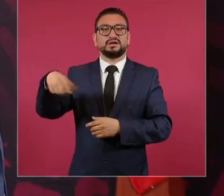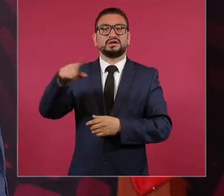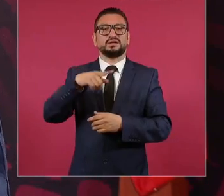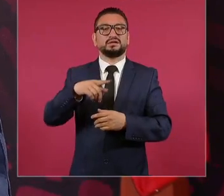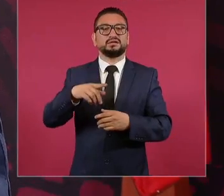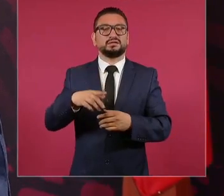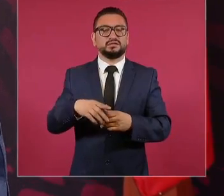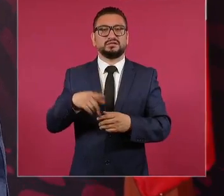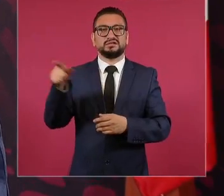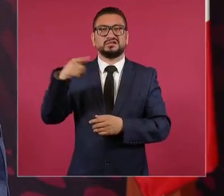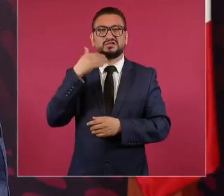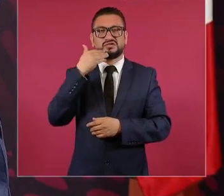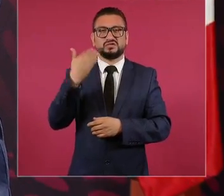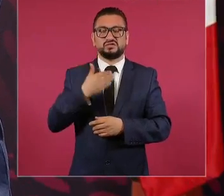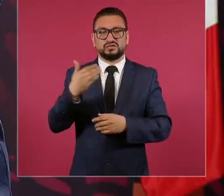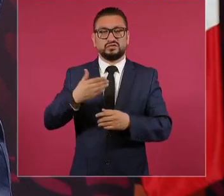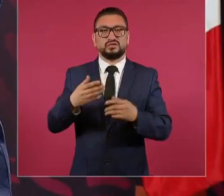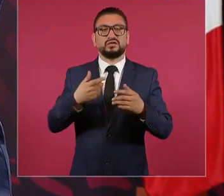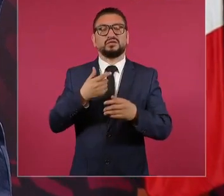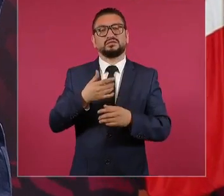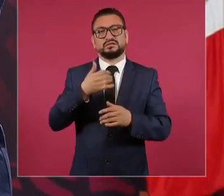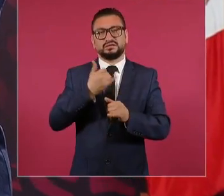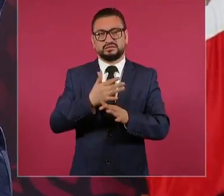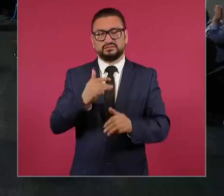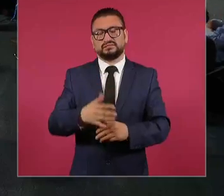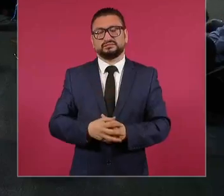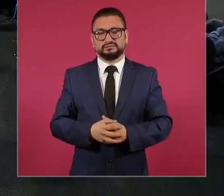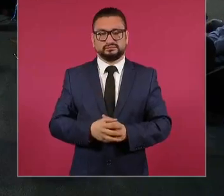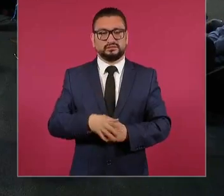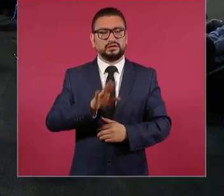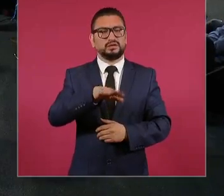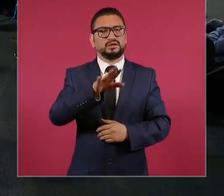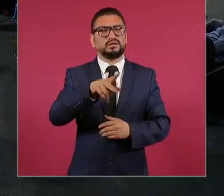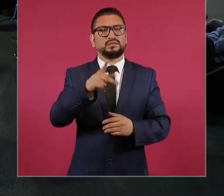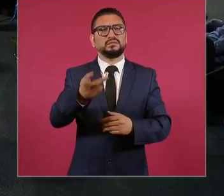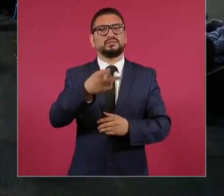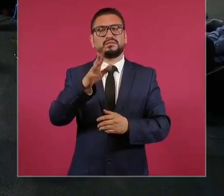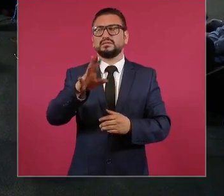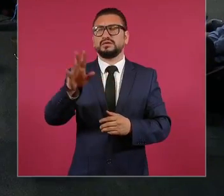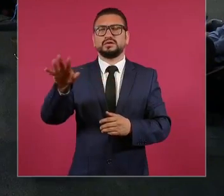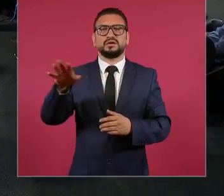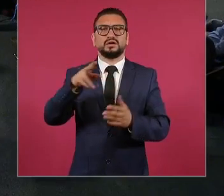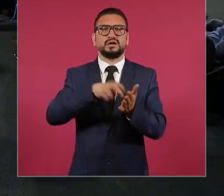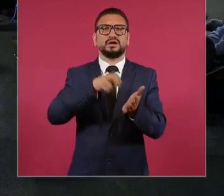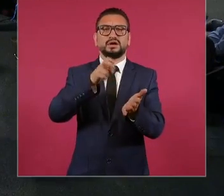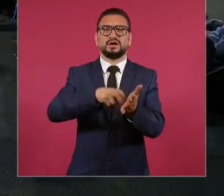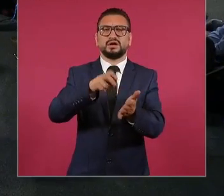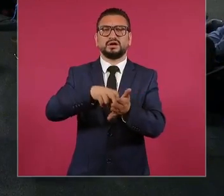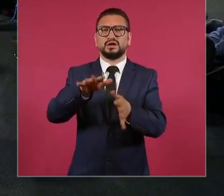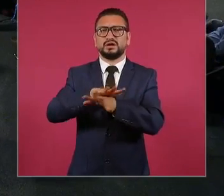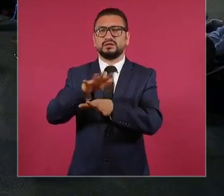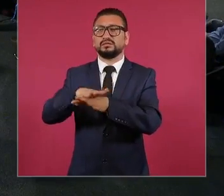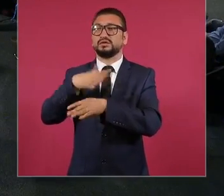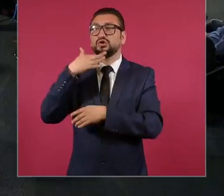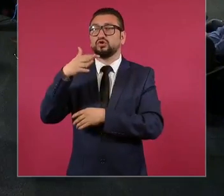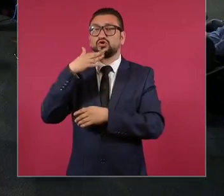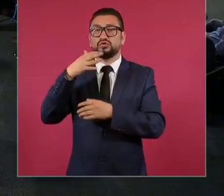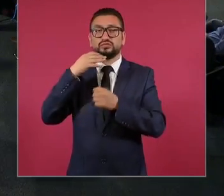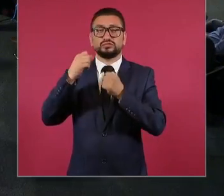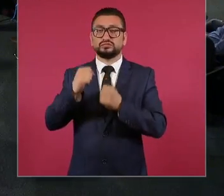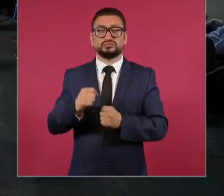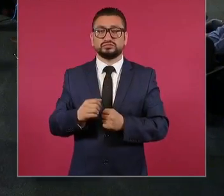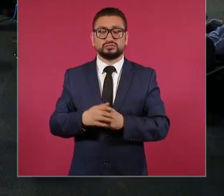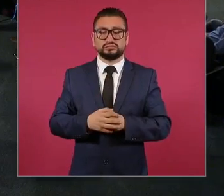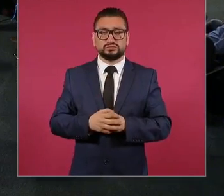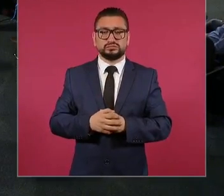Estado de Chueco. Aunque dicen que la reforma no garantiza que no haya corrupción. ¿Qué dice